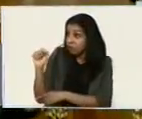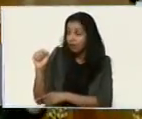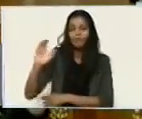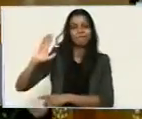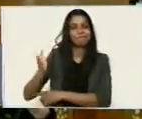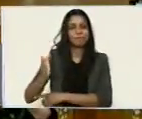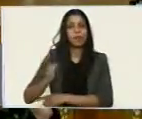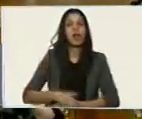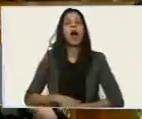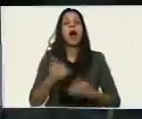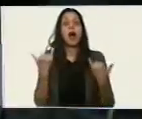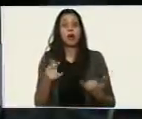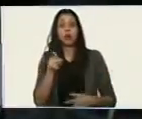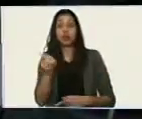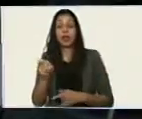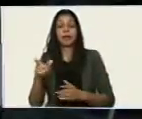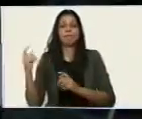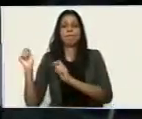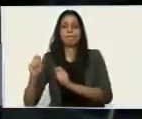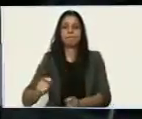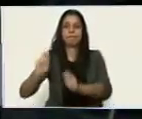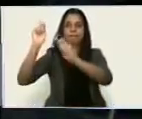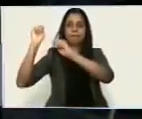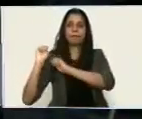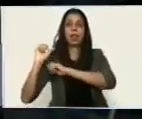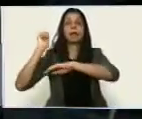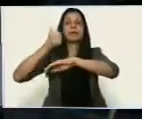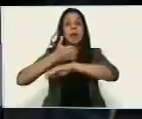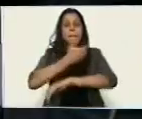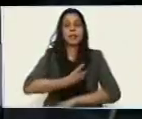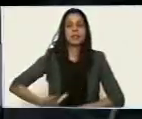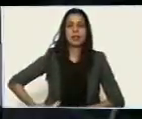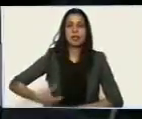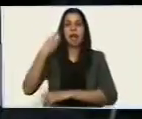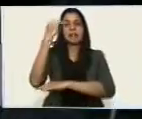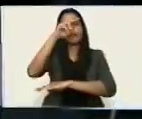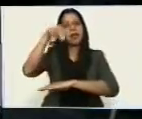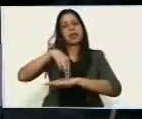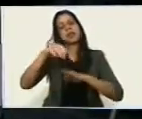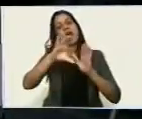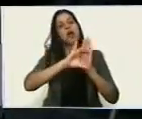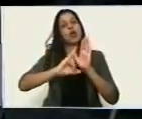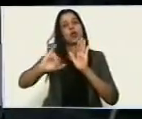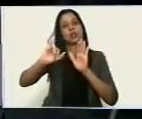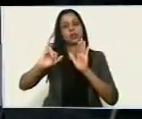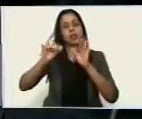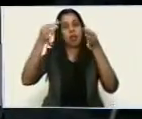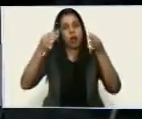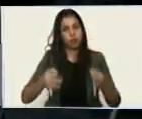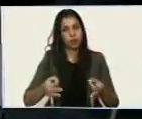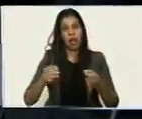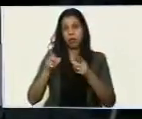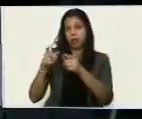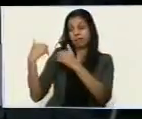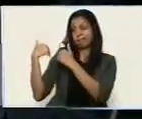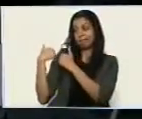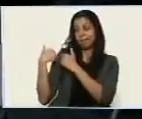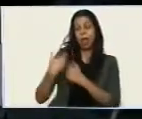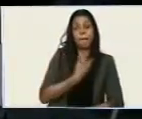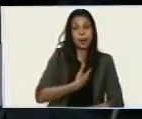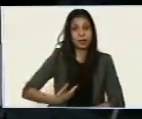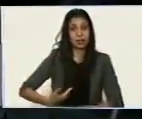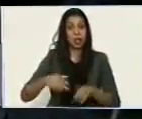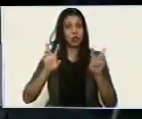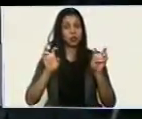usted juramentado como presidente de la soberanísima Asamblea Nacional Constituyente para cumplir el